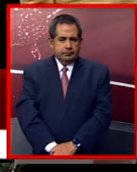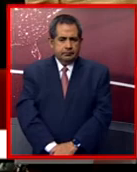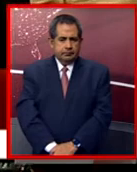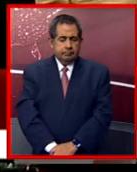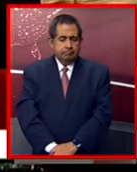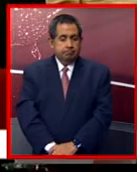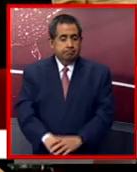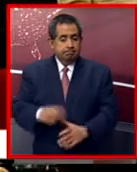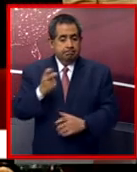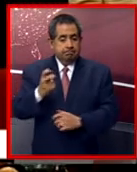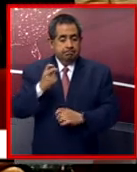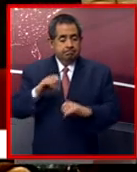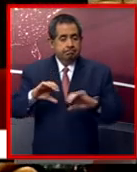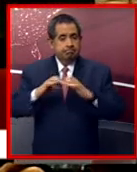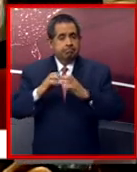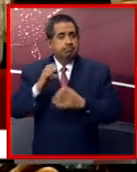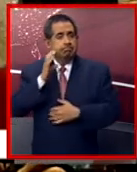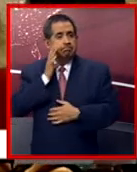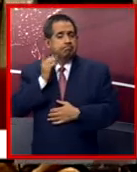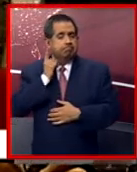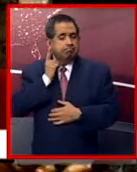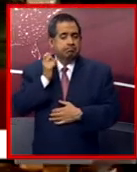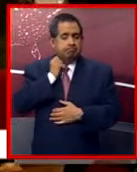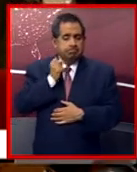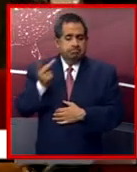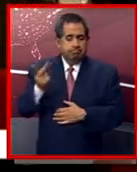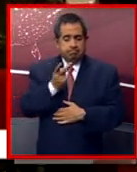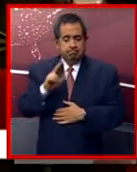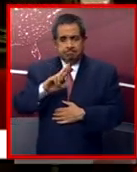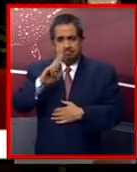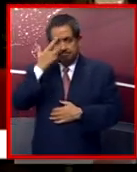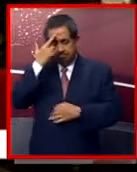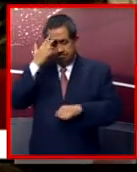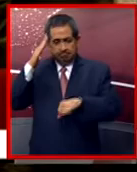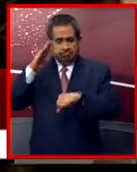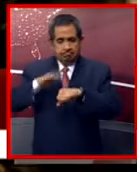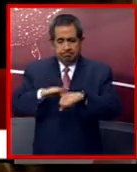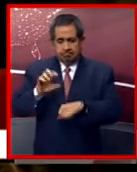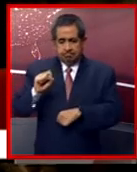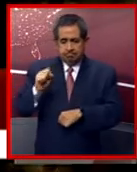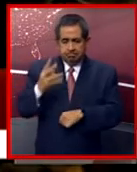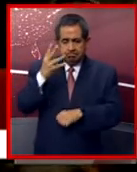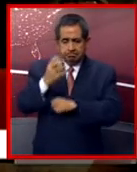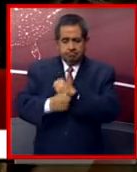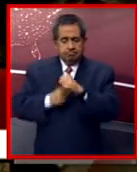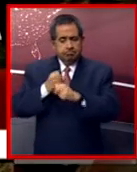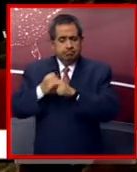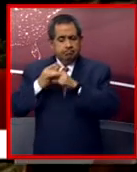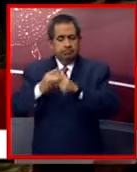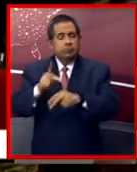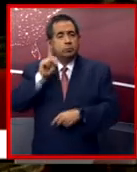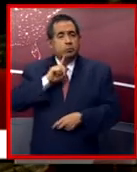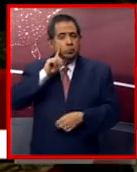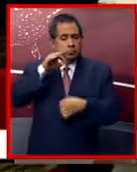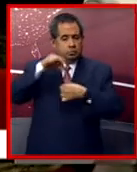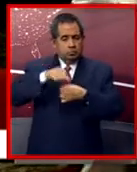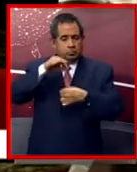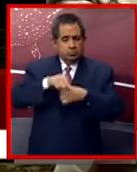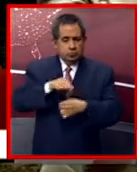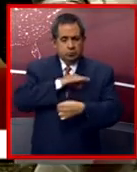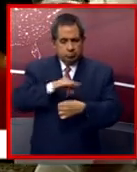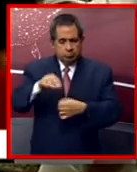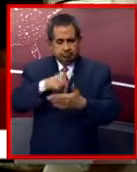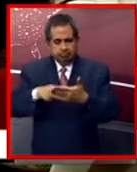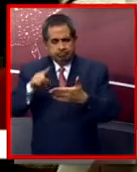Es así como la Cámara de Diputados y el Senado de la República recordaron el 64 aniversario del voto de la mujer, sin duda avances importantes en la